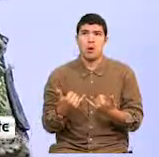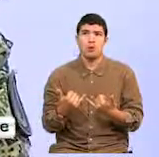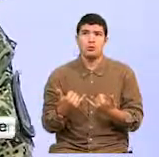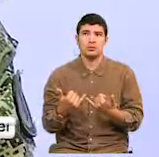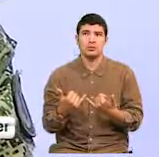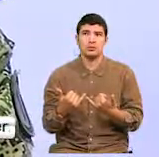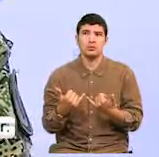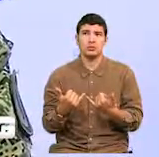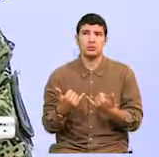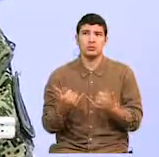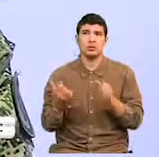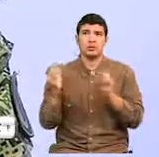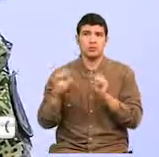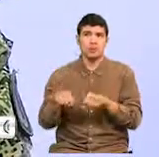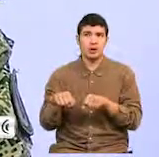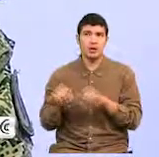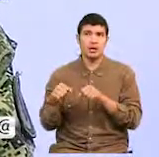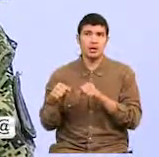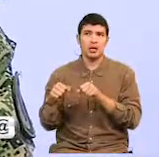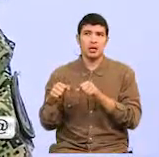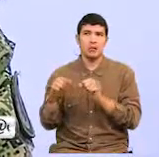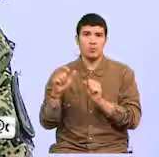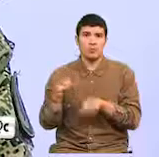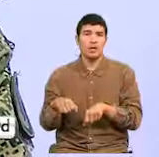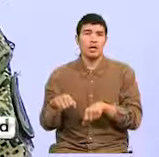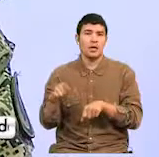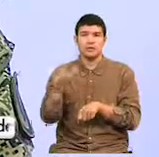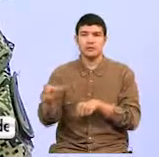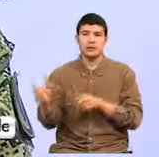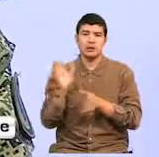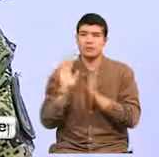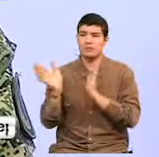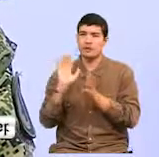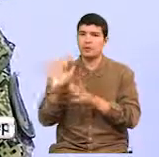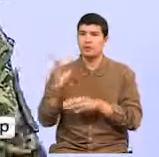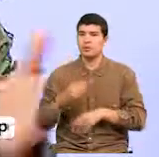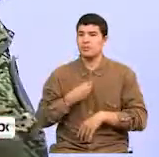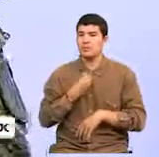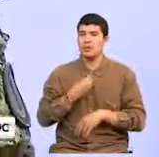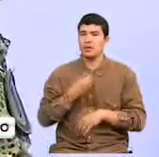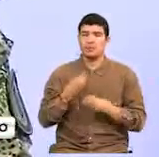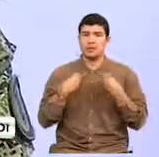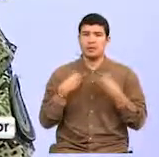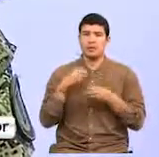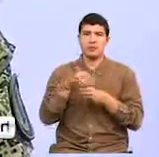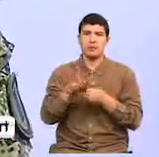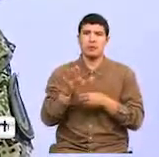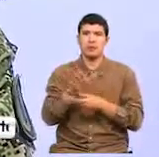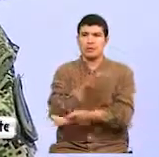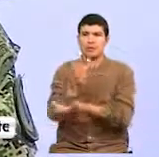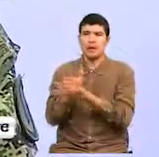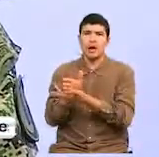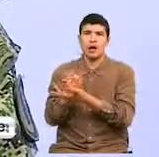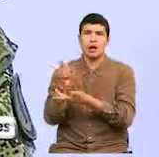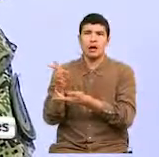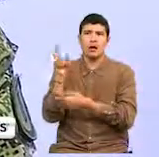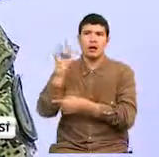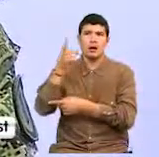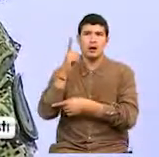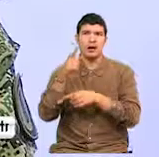con personajes de la vía pública, sí, sin ningún problema, que inclusive van a las unidades militares a